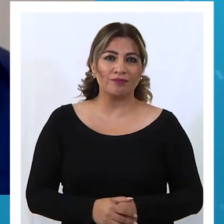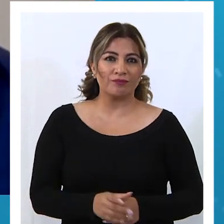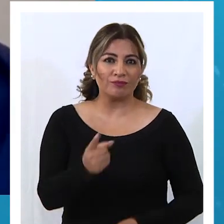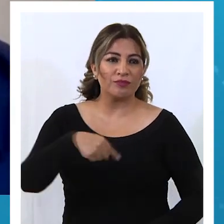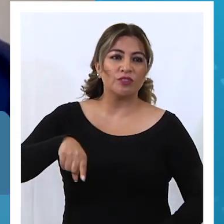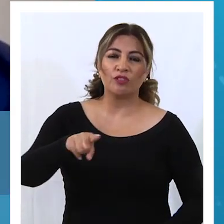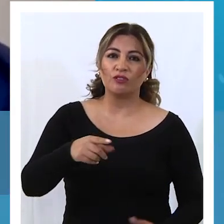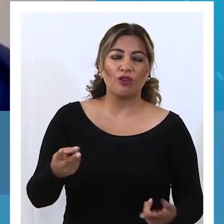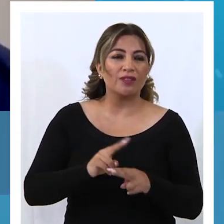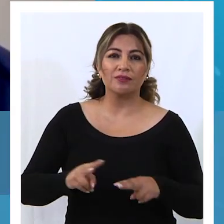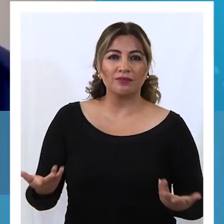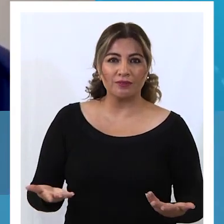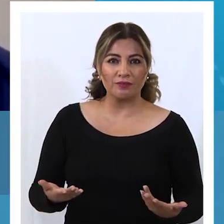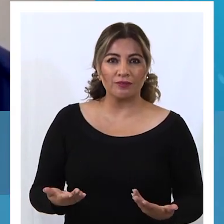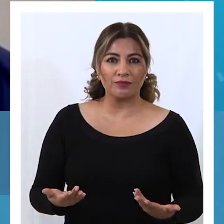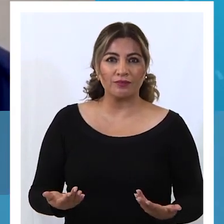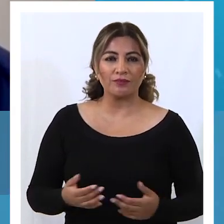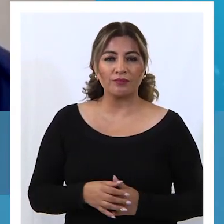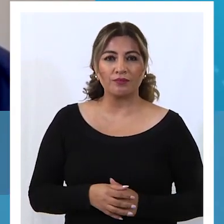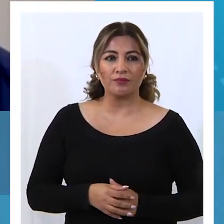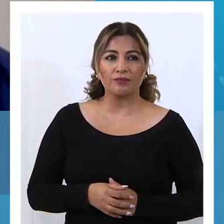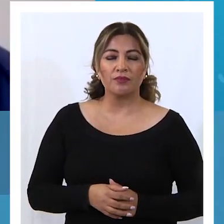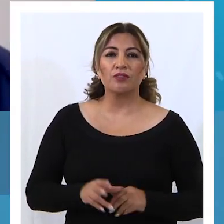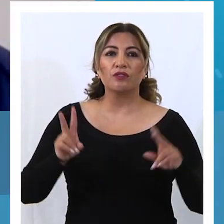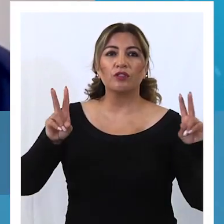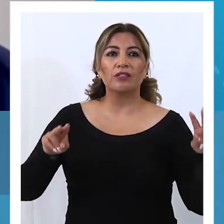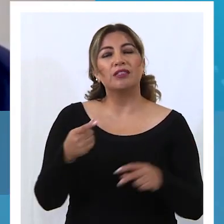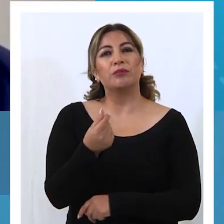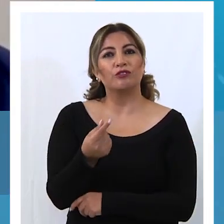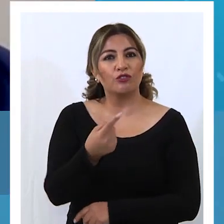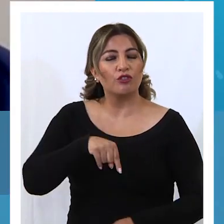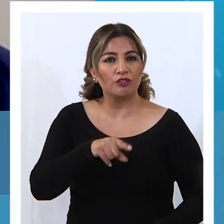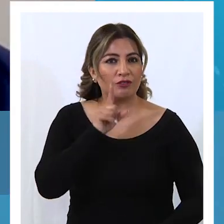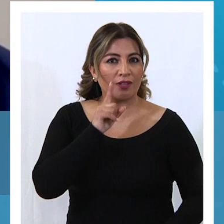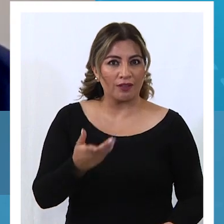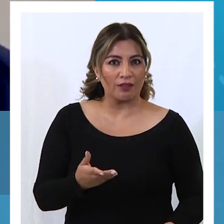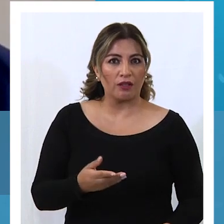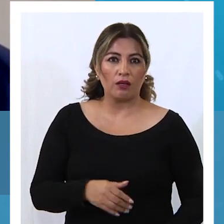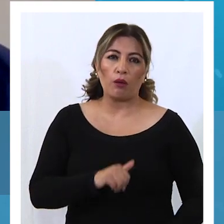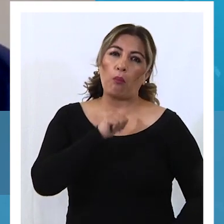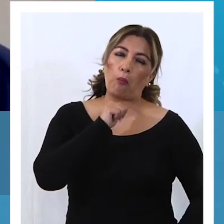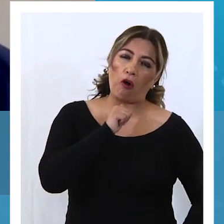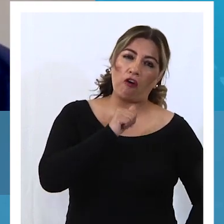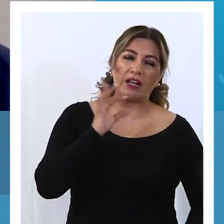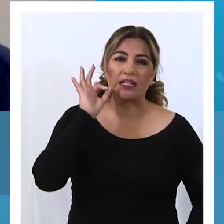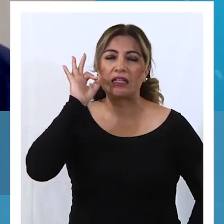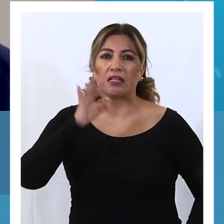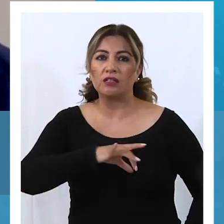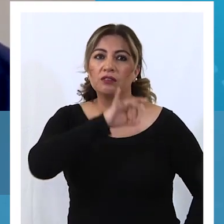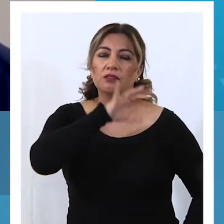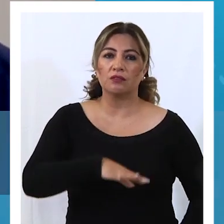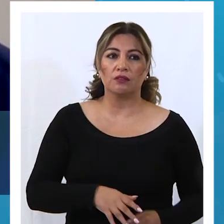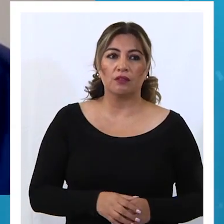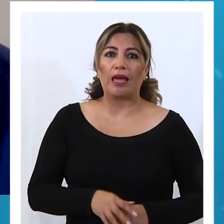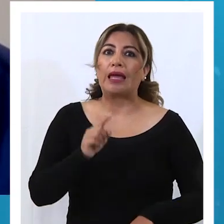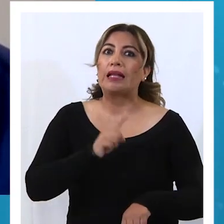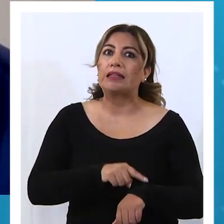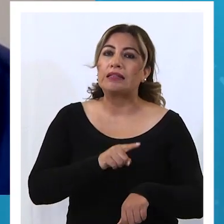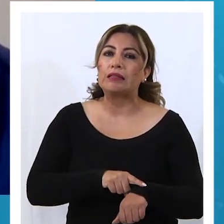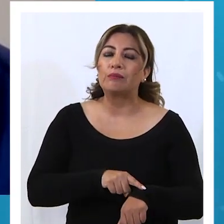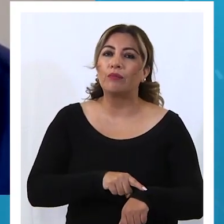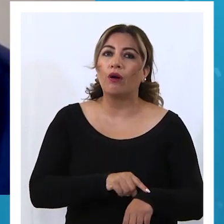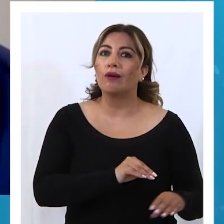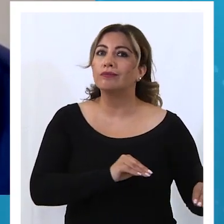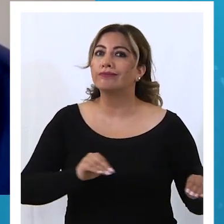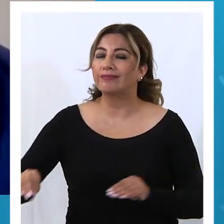estamos haciendo en el fondo, independientemente de los recursos económicos que tengamos o la pobreza que tengamos como sociedad, es ganar tiempo, nada